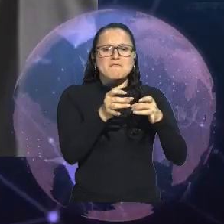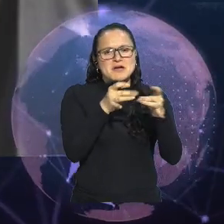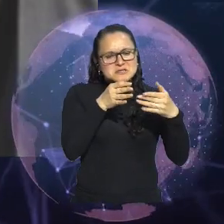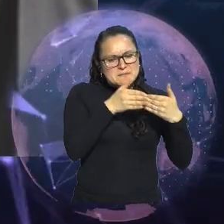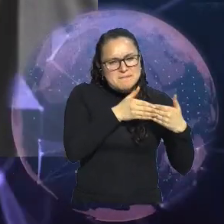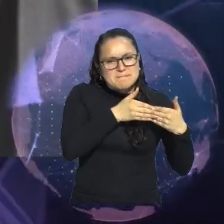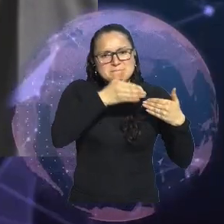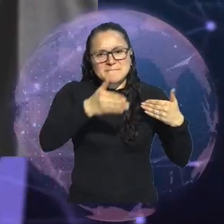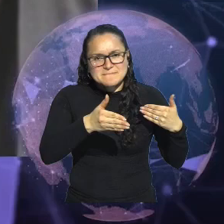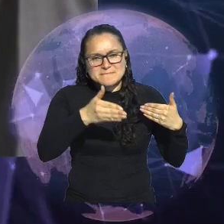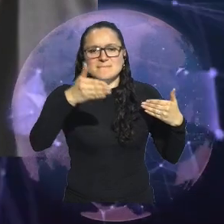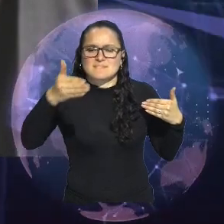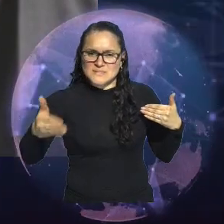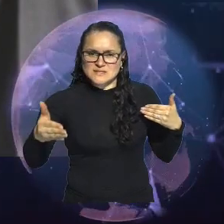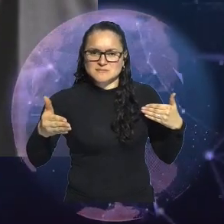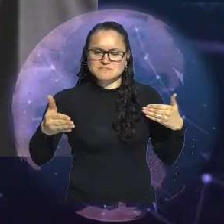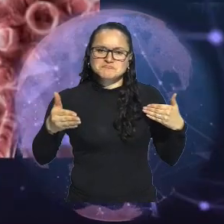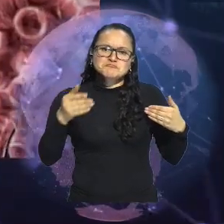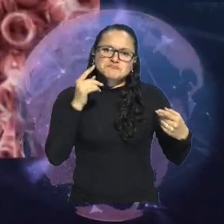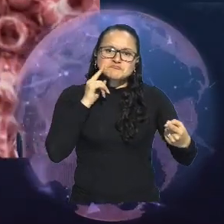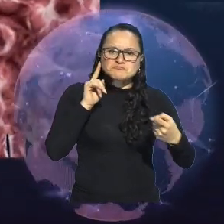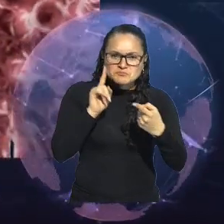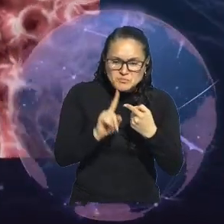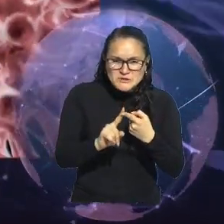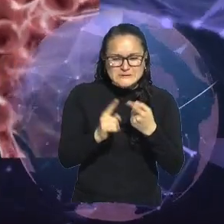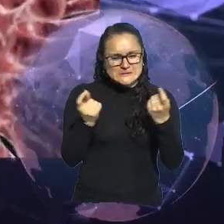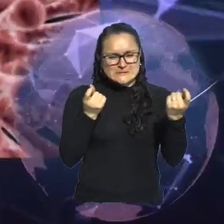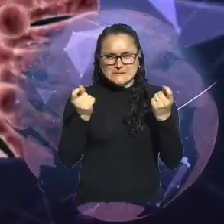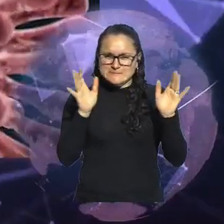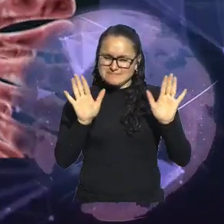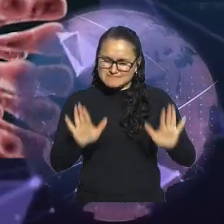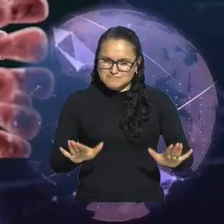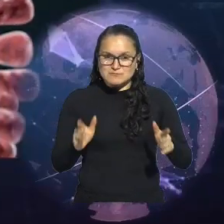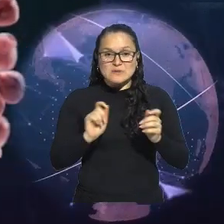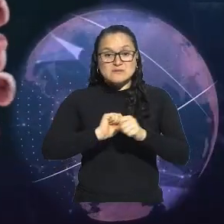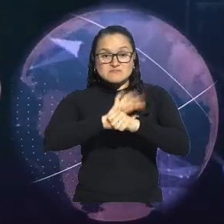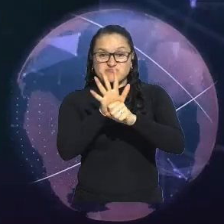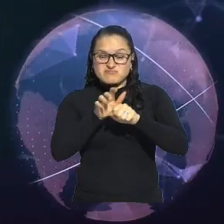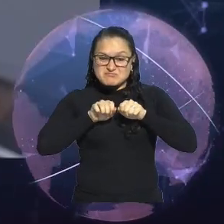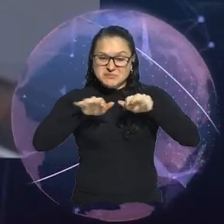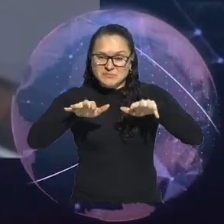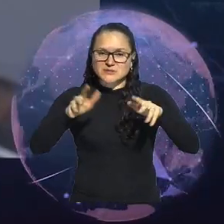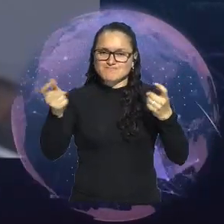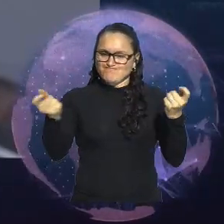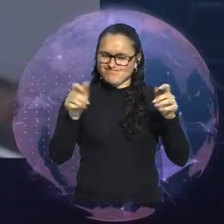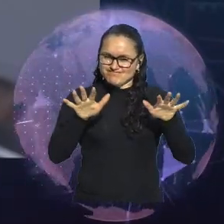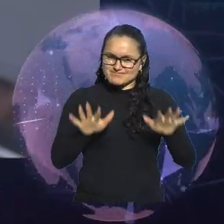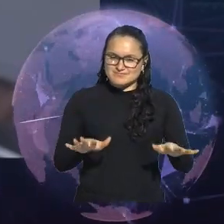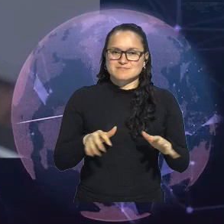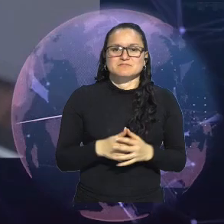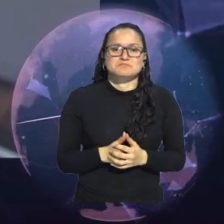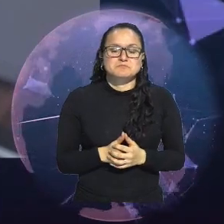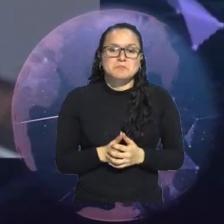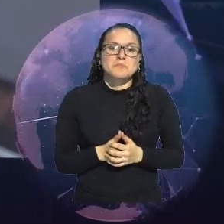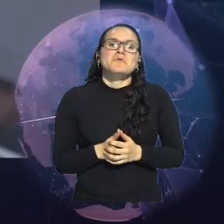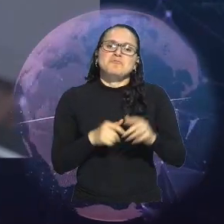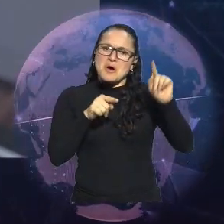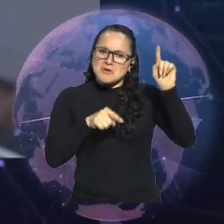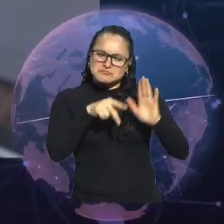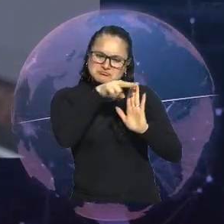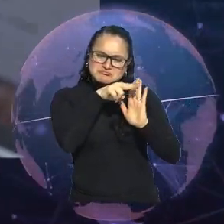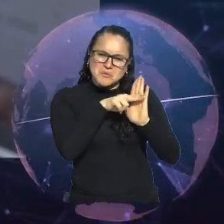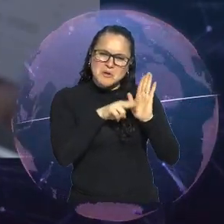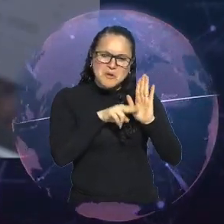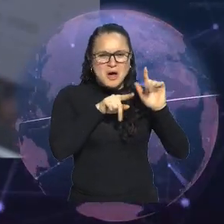para aportar desde sus funciones a la mitigación de la propagación del cob y 19 e inició el desmonte gradual de